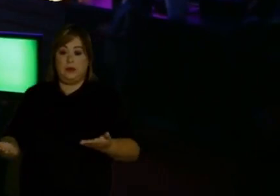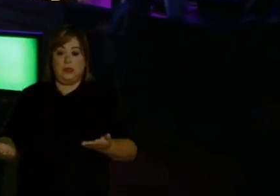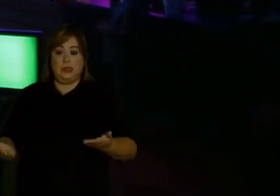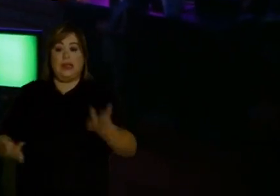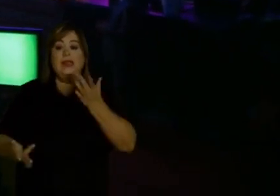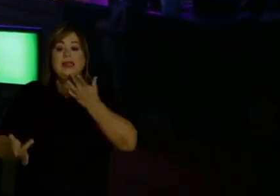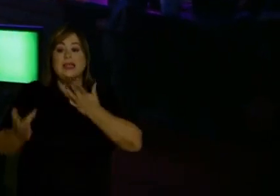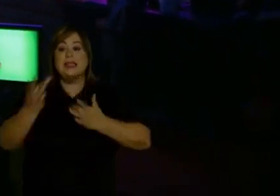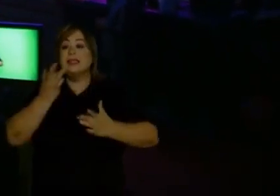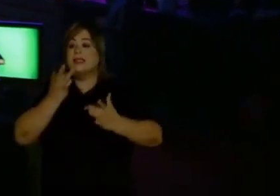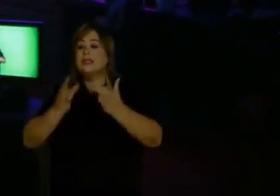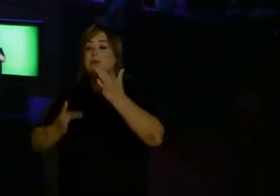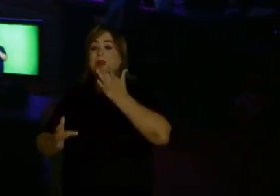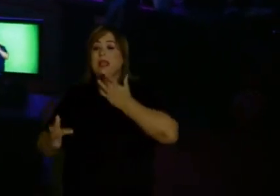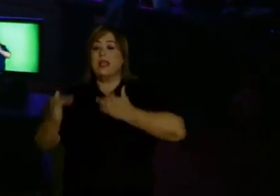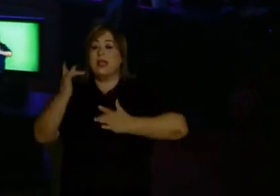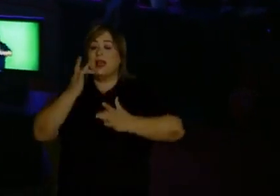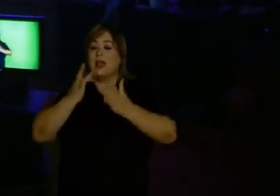desesperado por ti.